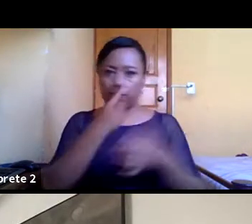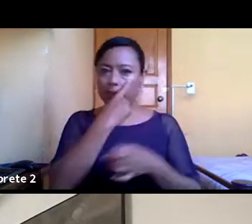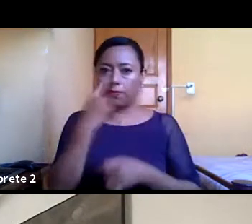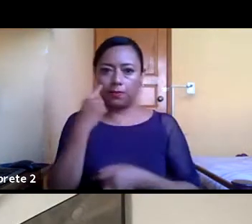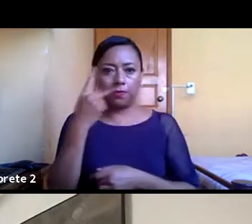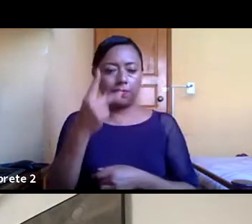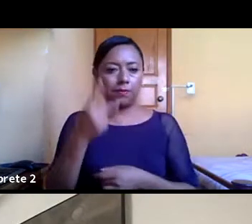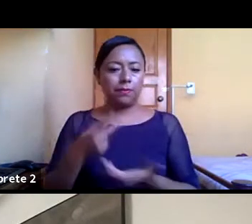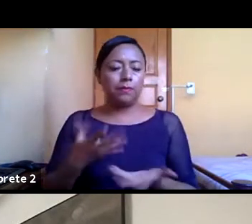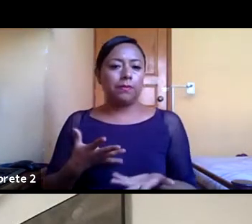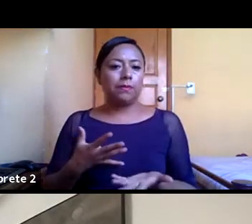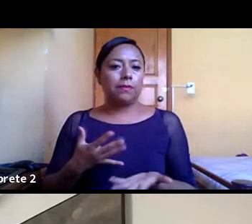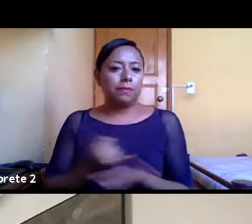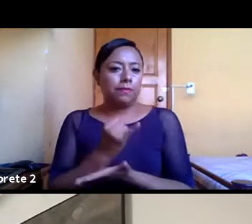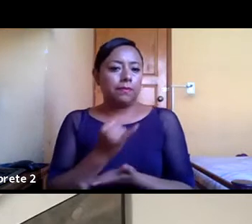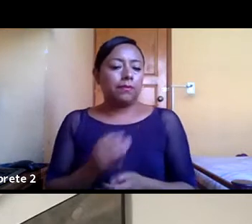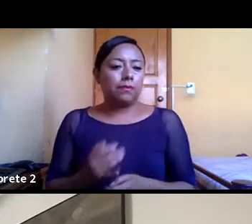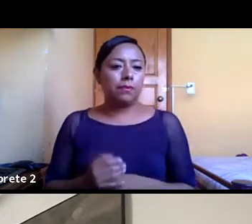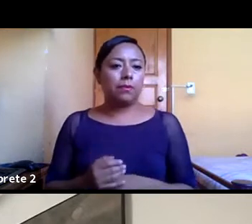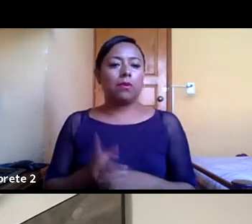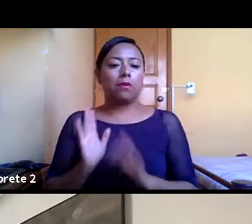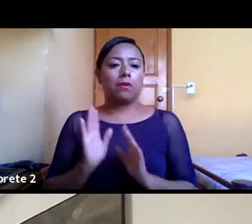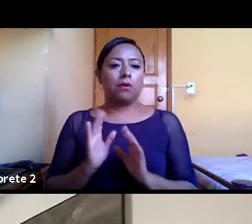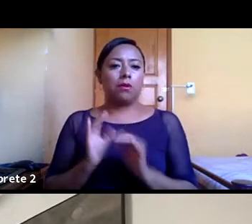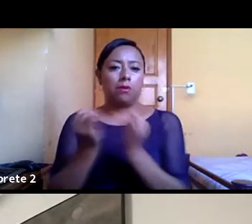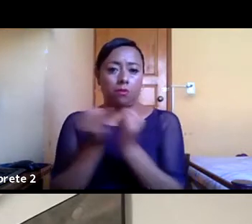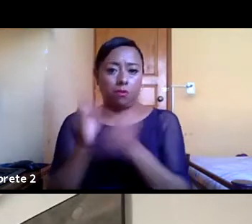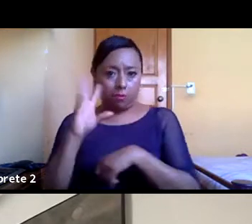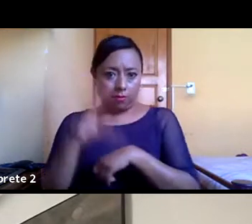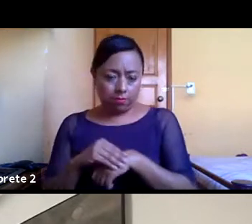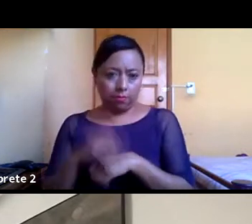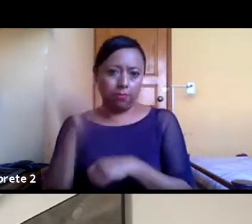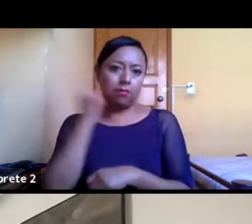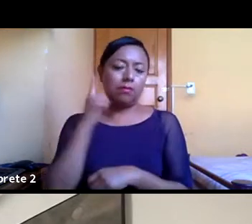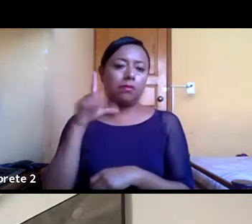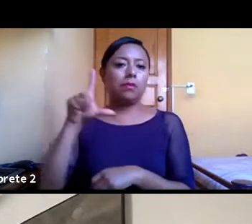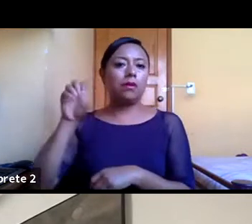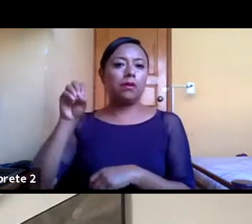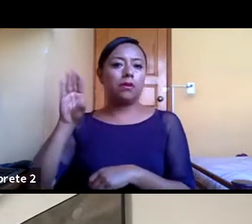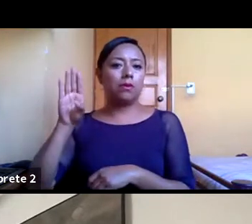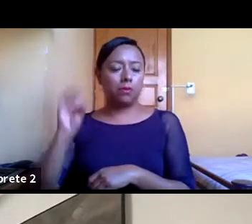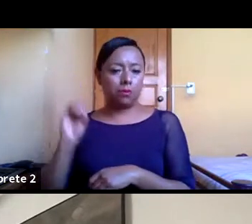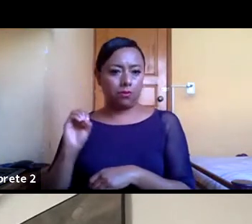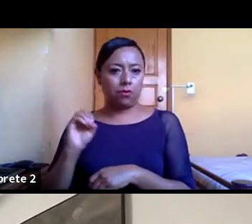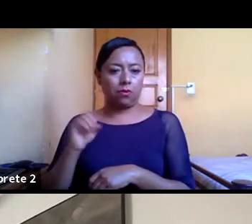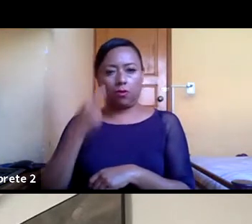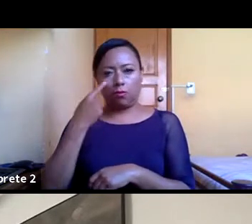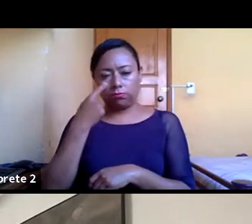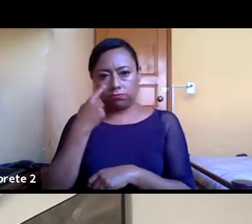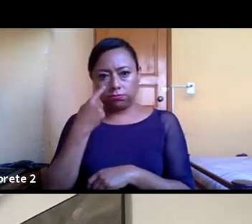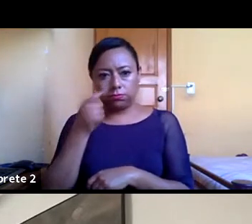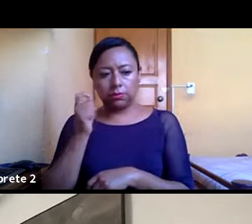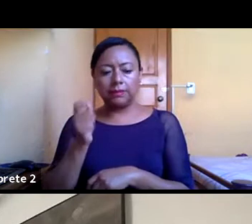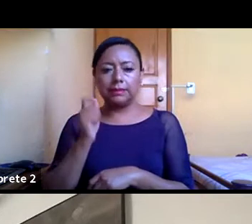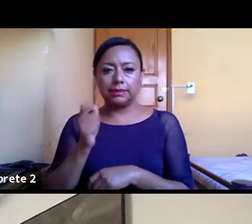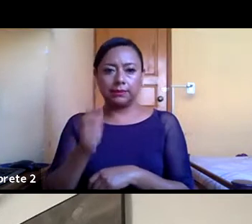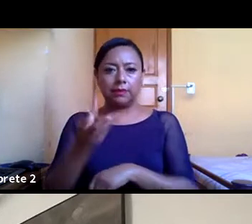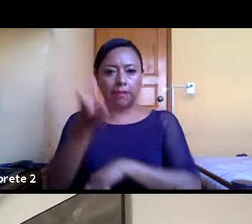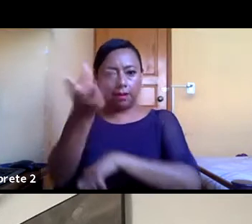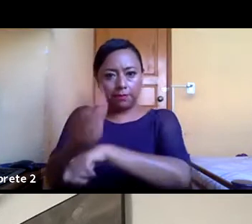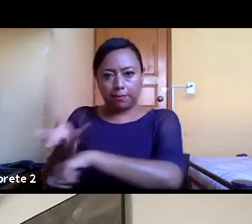consideración, haciendo, si me permite, diputado Lobo, la observación pertinente respecto al ajuste del orden del